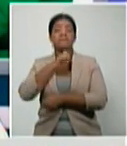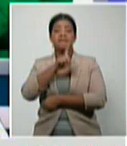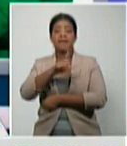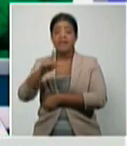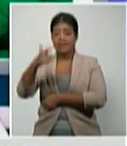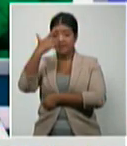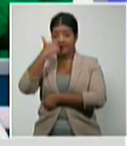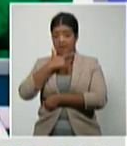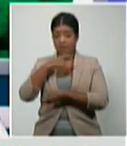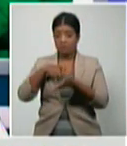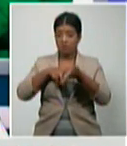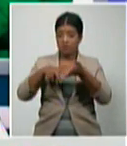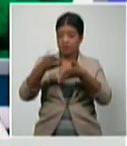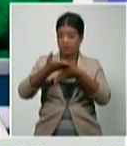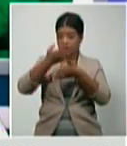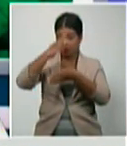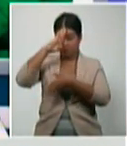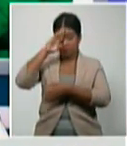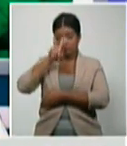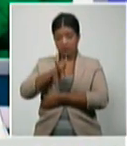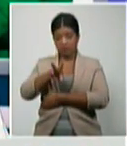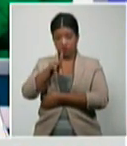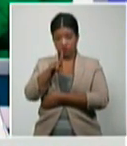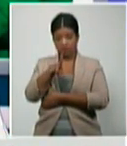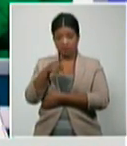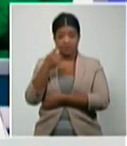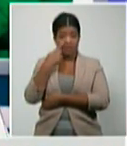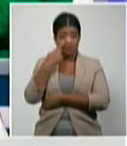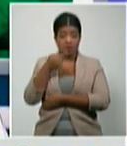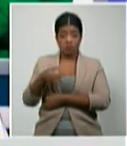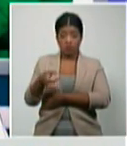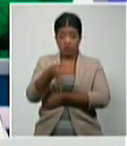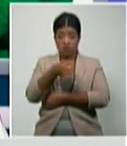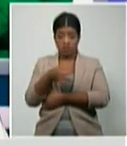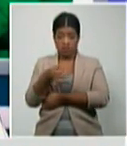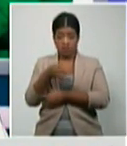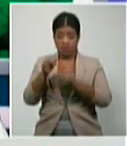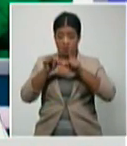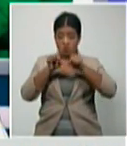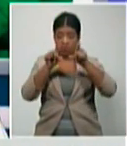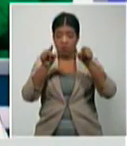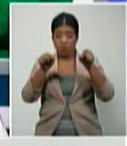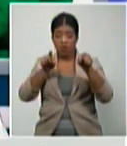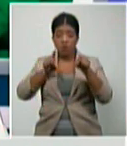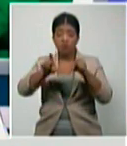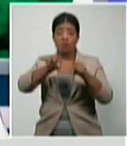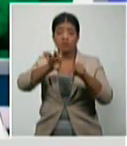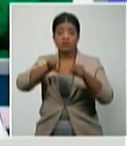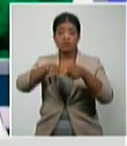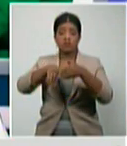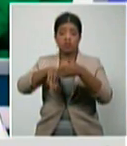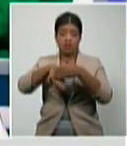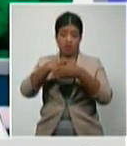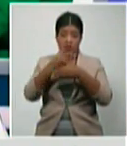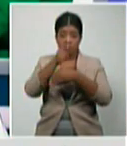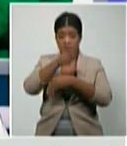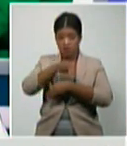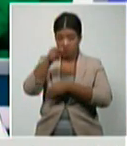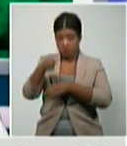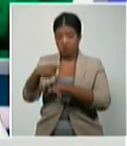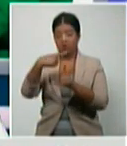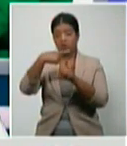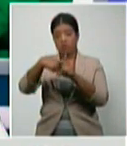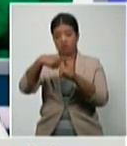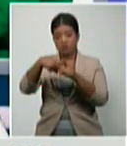Cuba, 21. Son los municipios de Cuba que en los últimos 15 días han tenido el